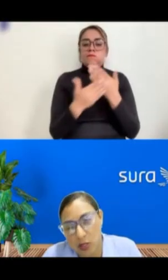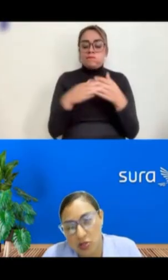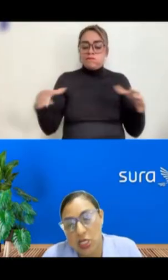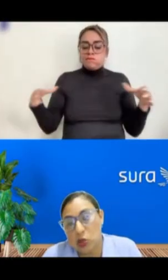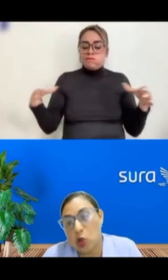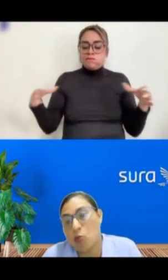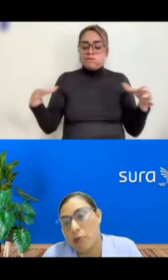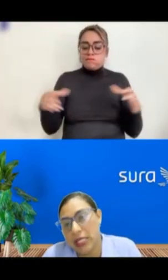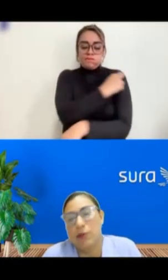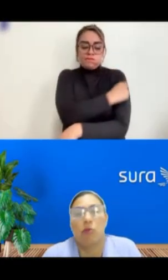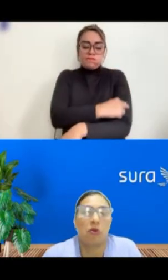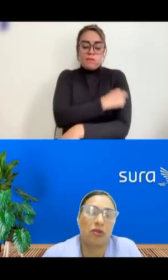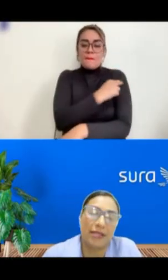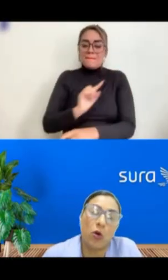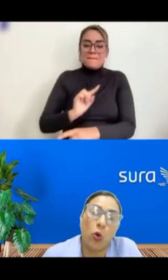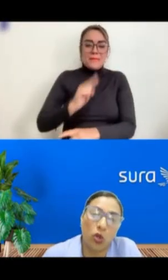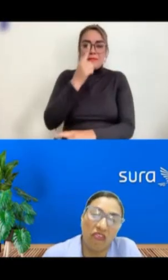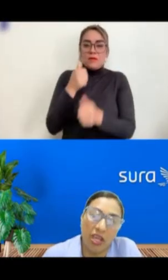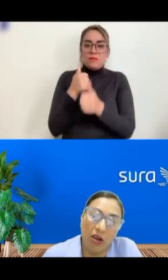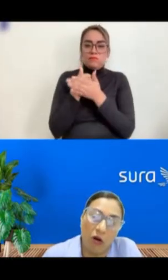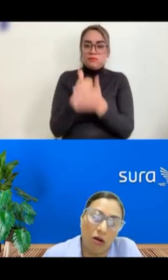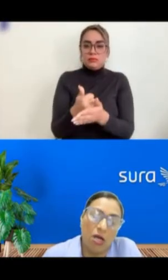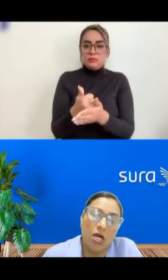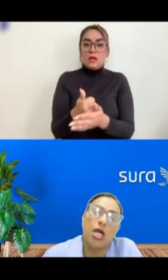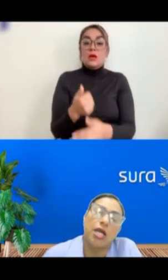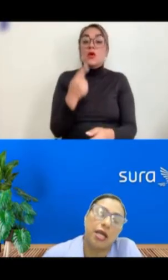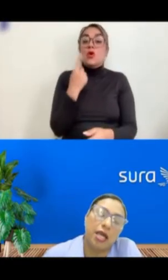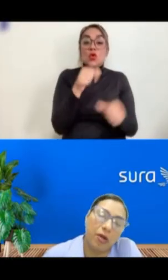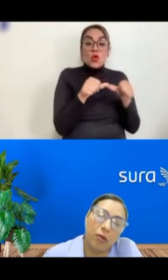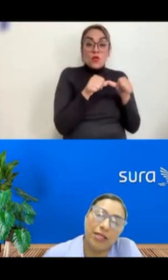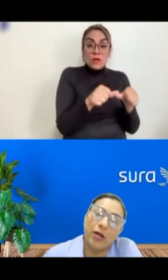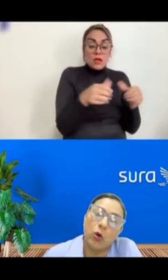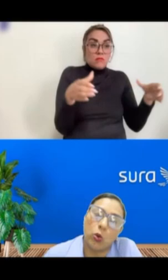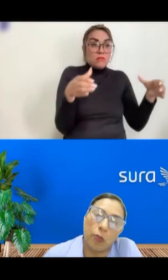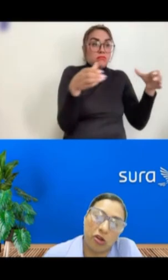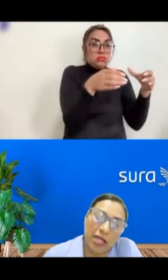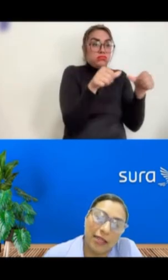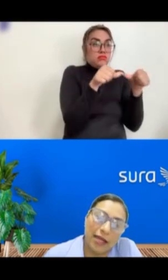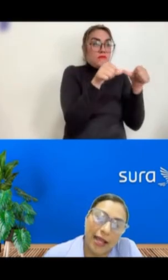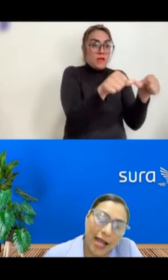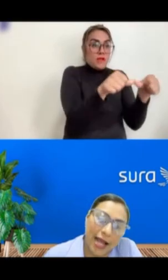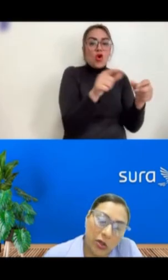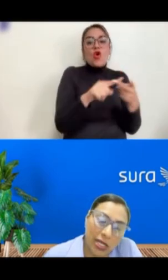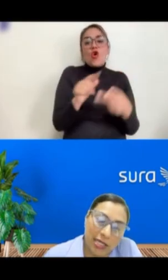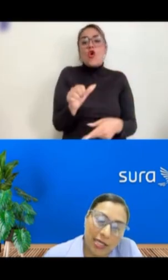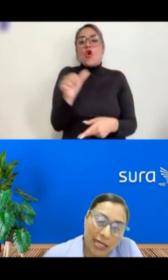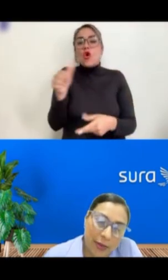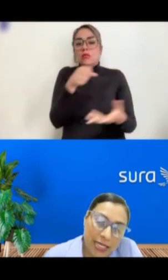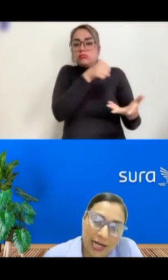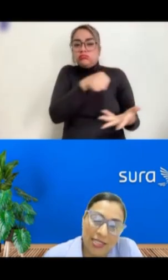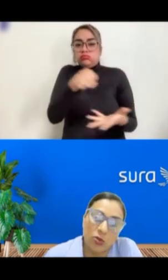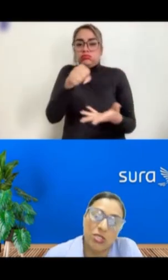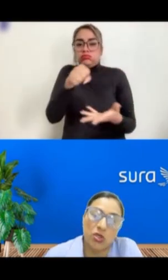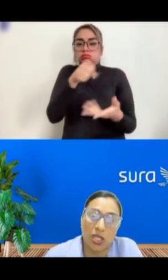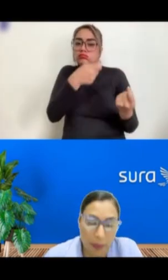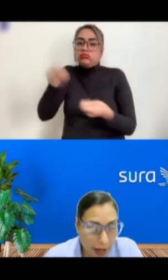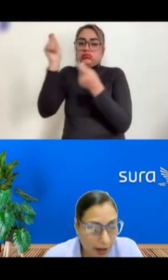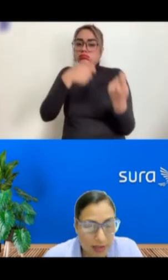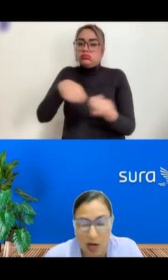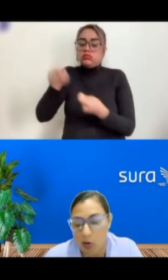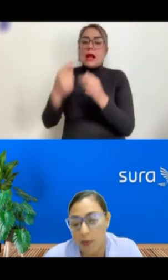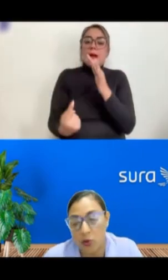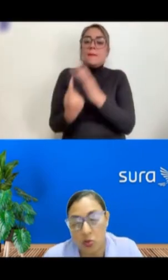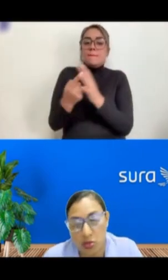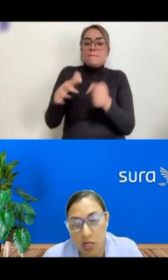de primeros auxilios como mínimo. Podemos tener uno fijo y podemos tener uno portátil en caso de que se llegase a presentar